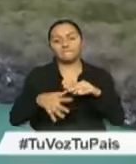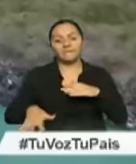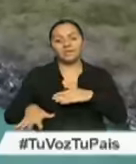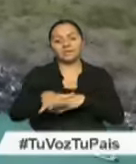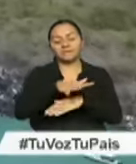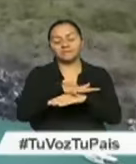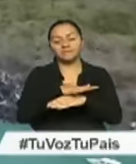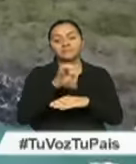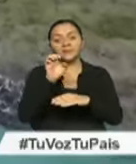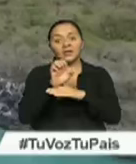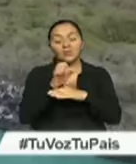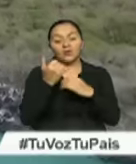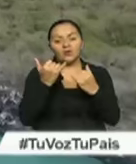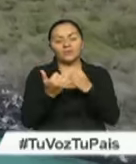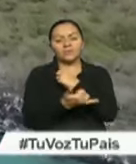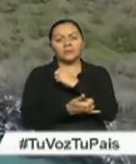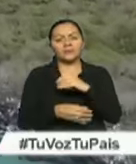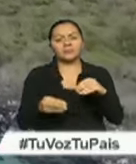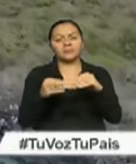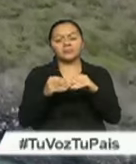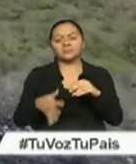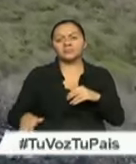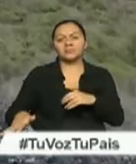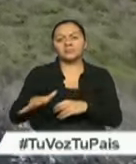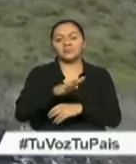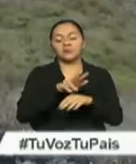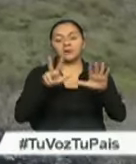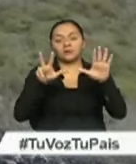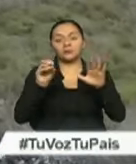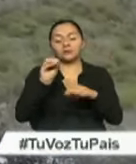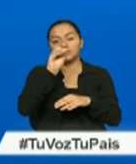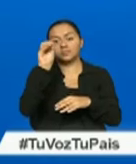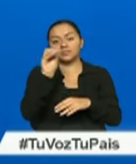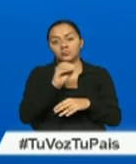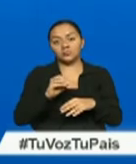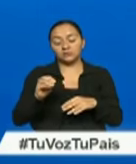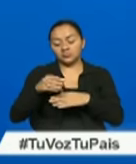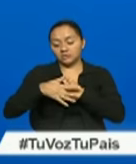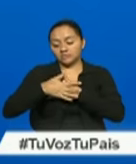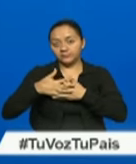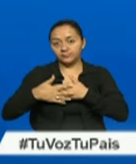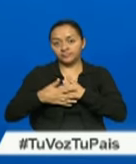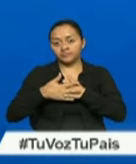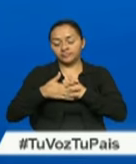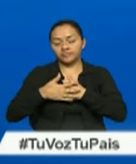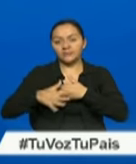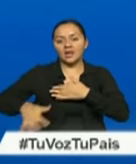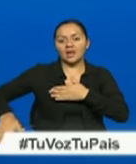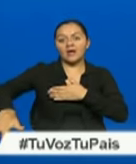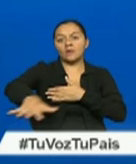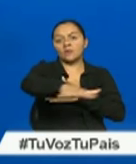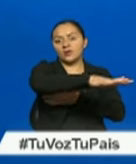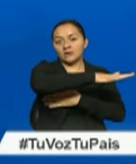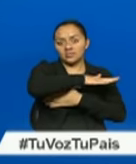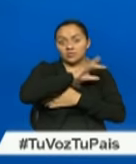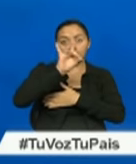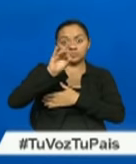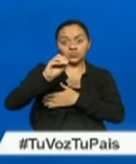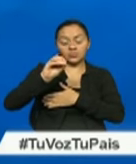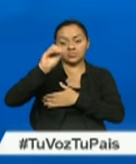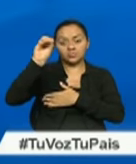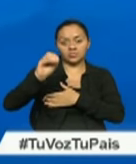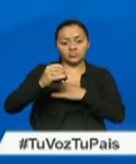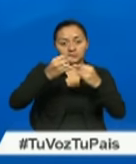mares. Ecuador es un país netamente marítimo, el 80% de su territorio es océano, por ello sellar los límites